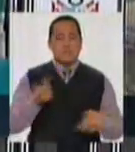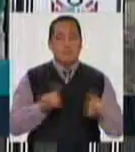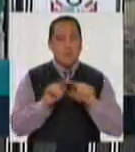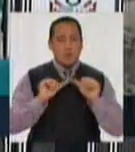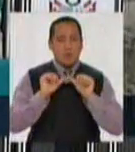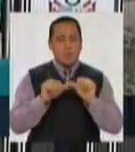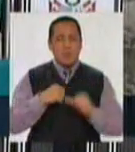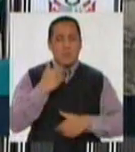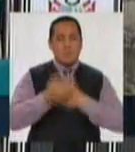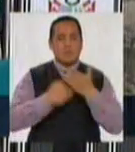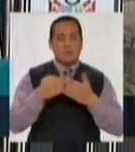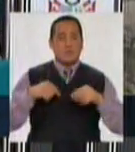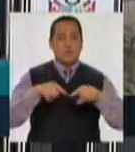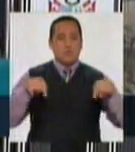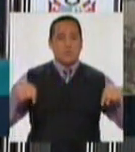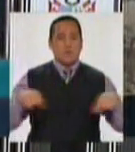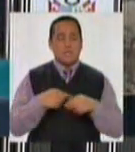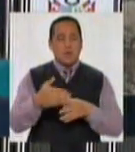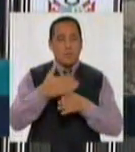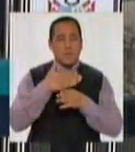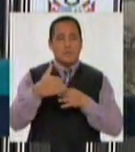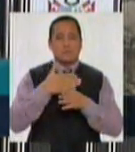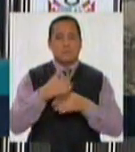seguir ampliando este espacio de cooperación.